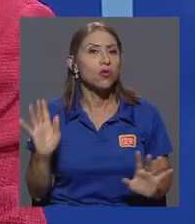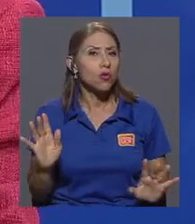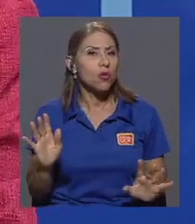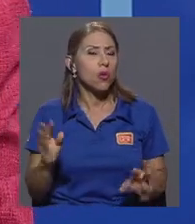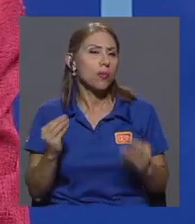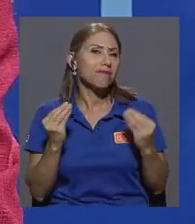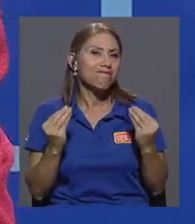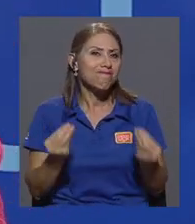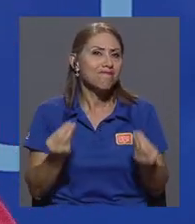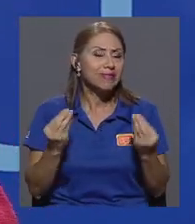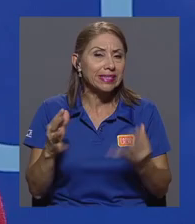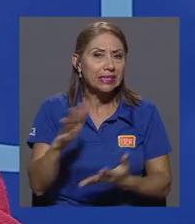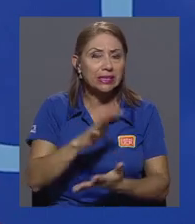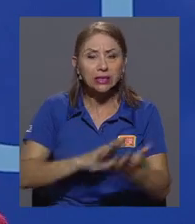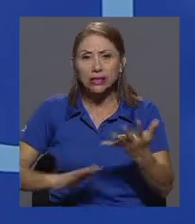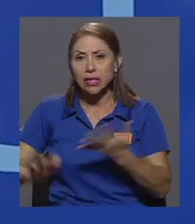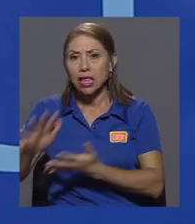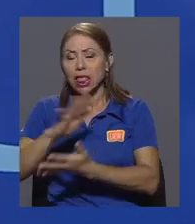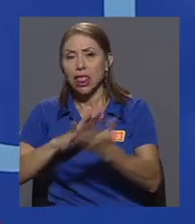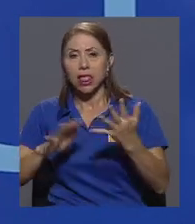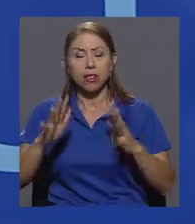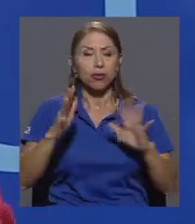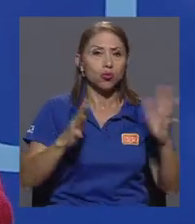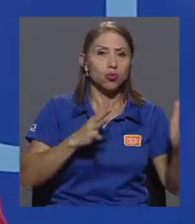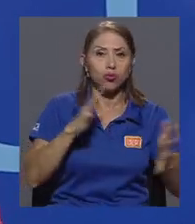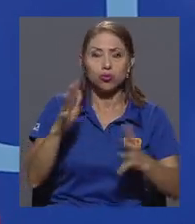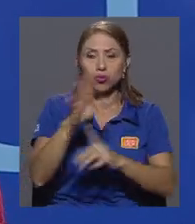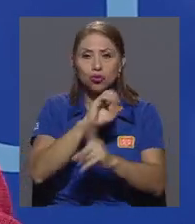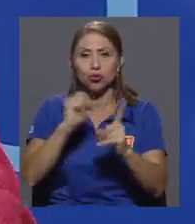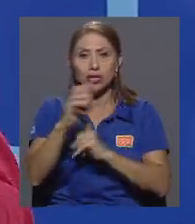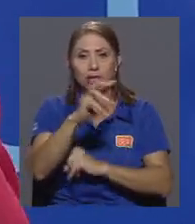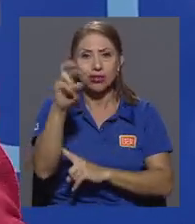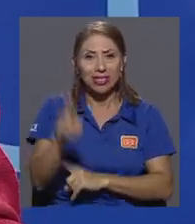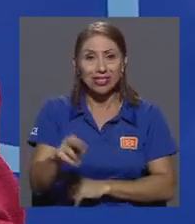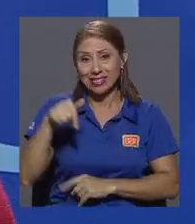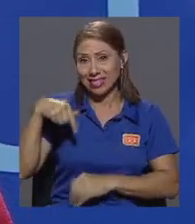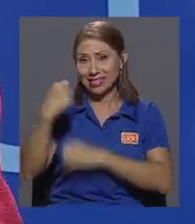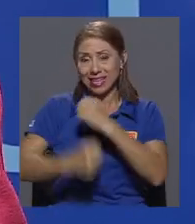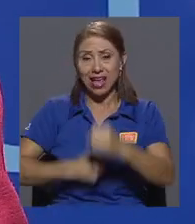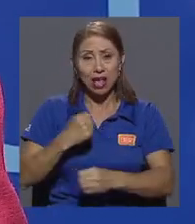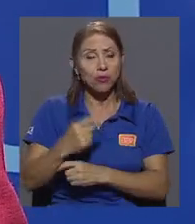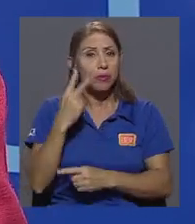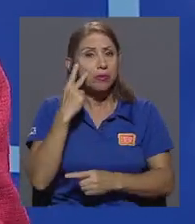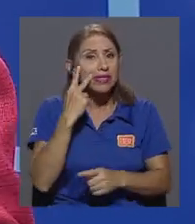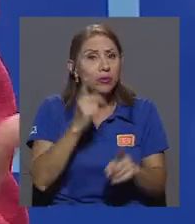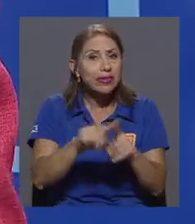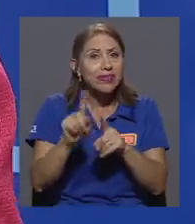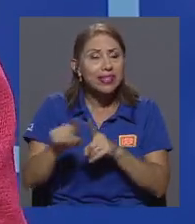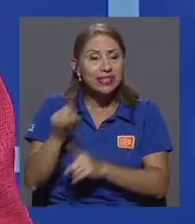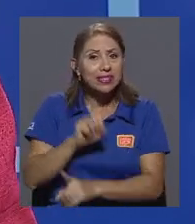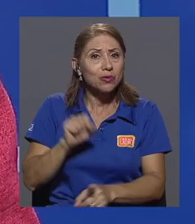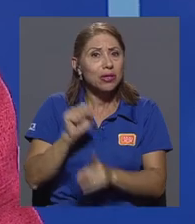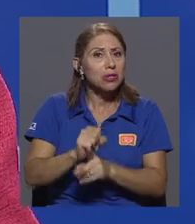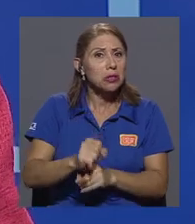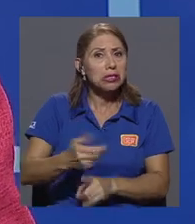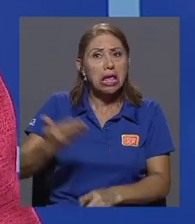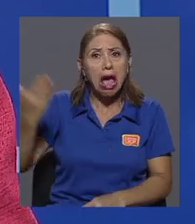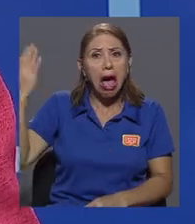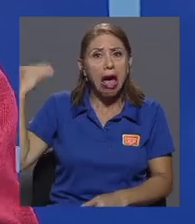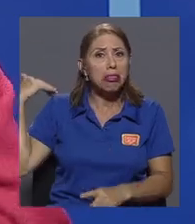bastante convulso para la sociedad costarricense hemos visto este año una serie de cuestiones que hace tiempos no